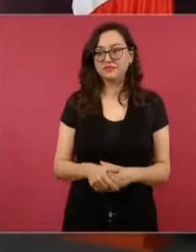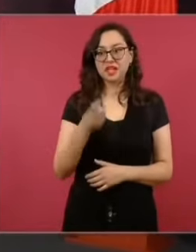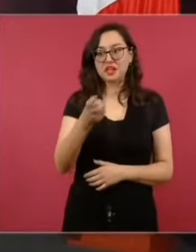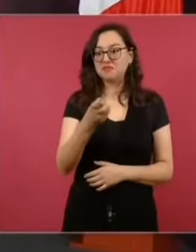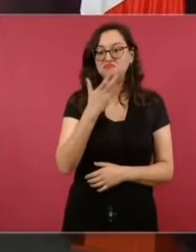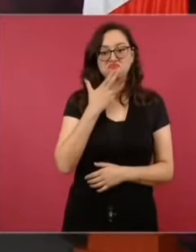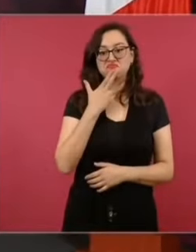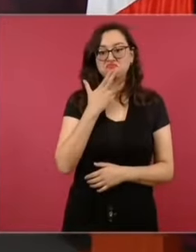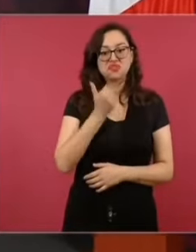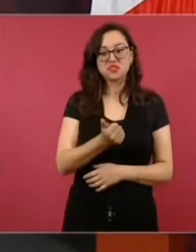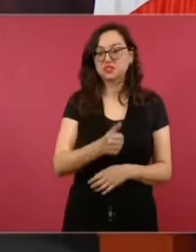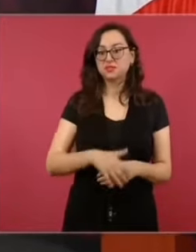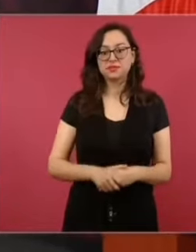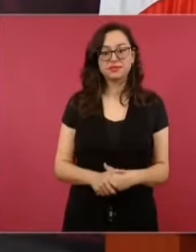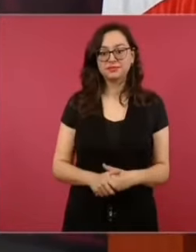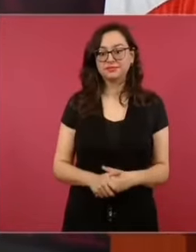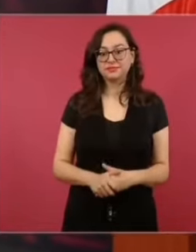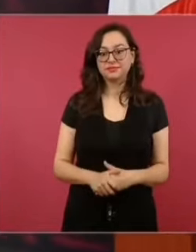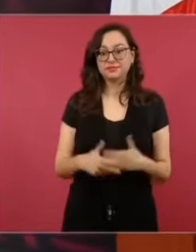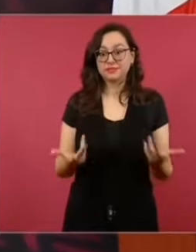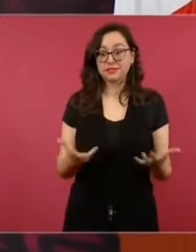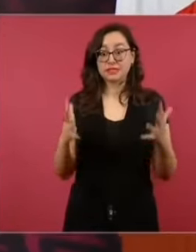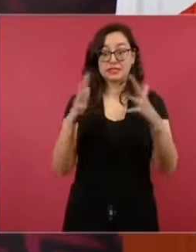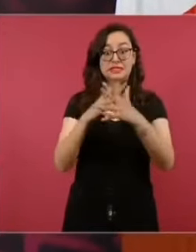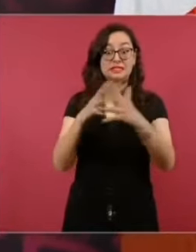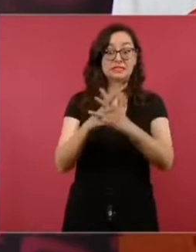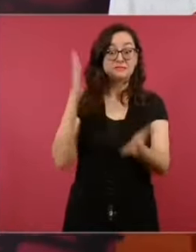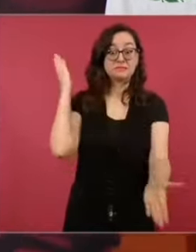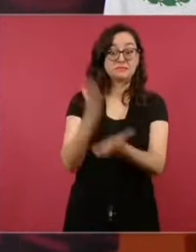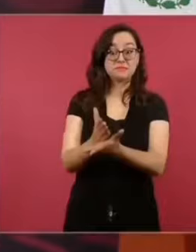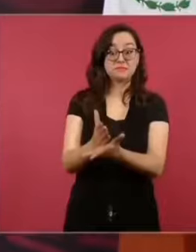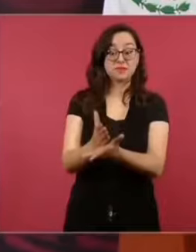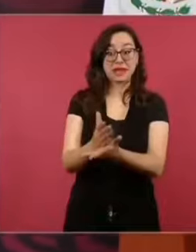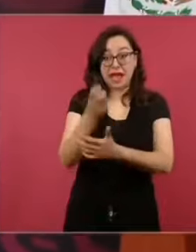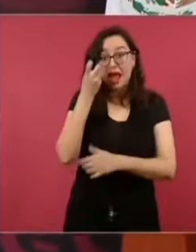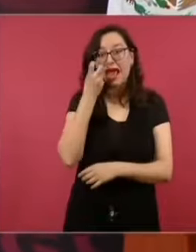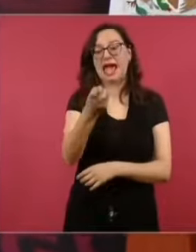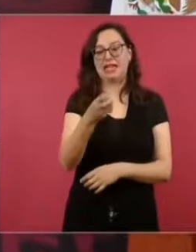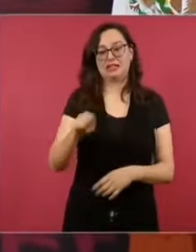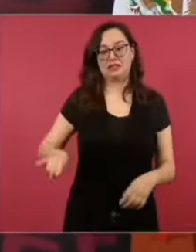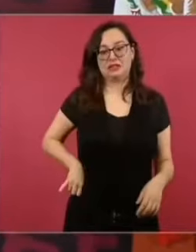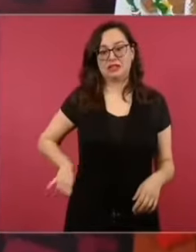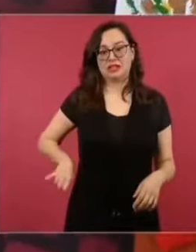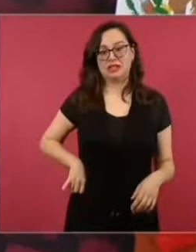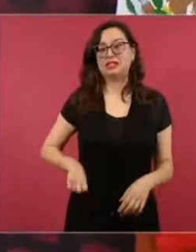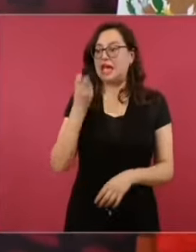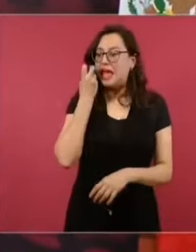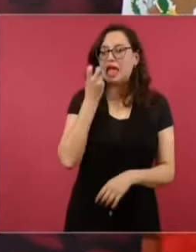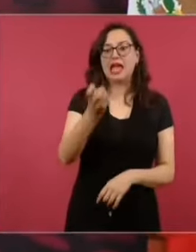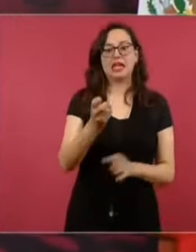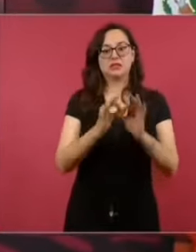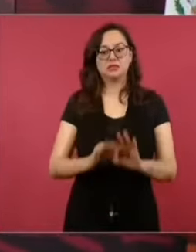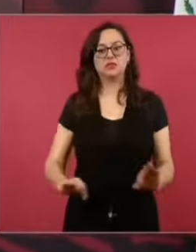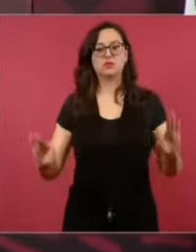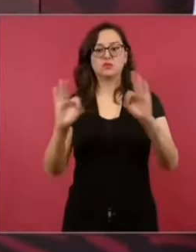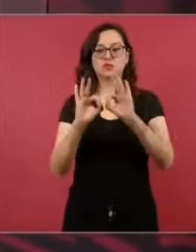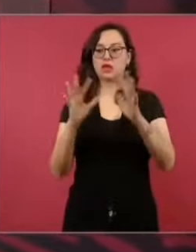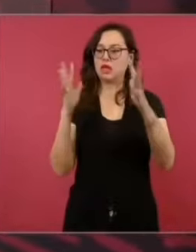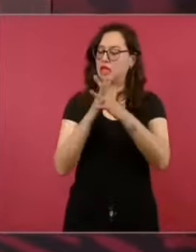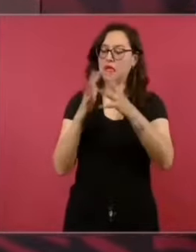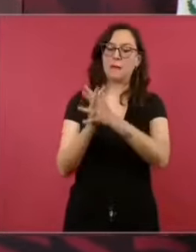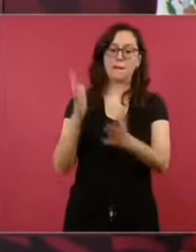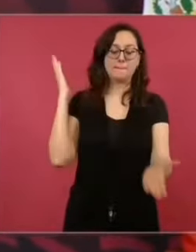a todos, el que se detenga la guerra, el que ya no haya más